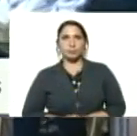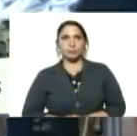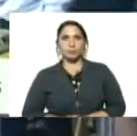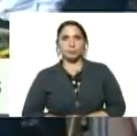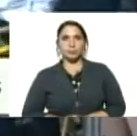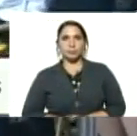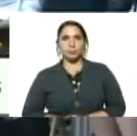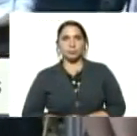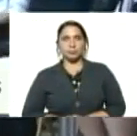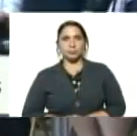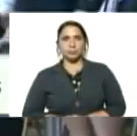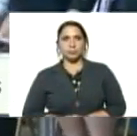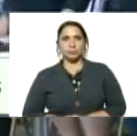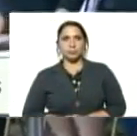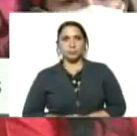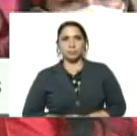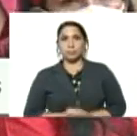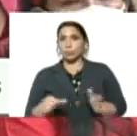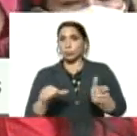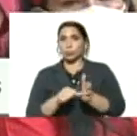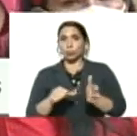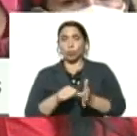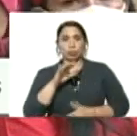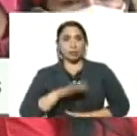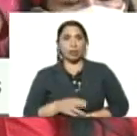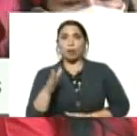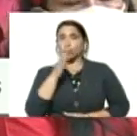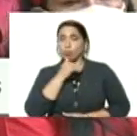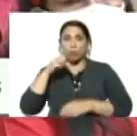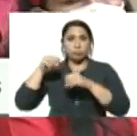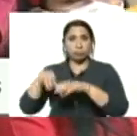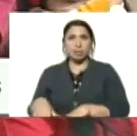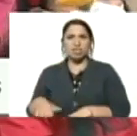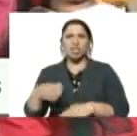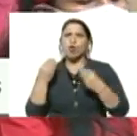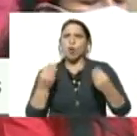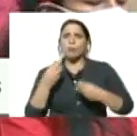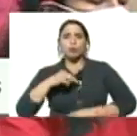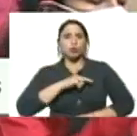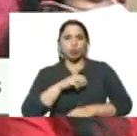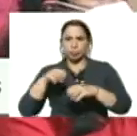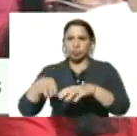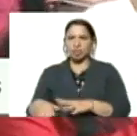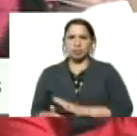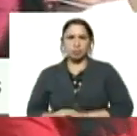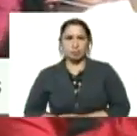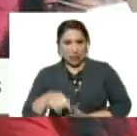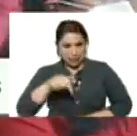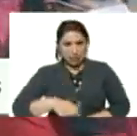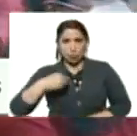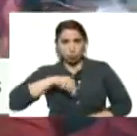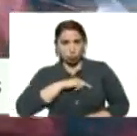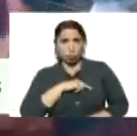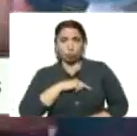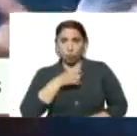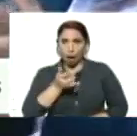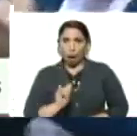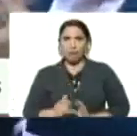Chávez, que donde está no se rinde. ¿Cómo nos vamos a rendir nosotros aquí donde estamos? ¿Qué podemos hacer las cosas?